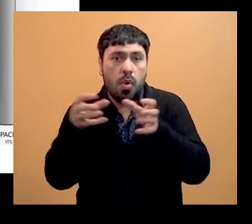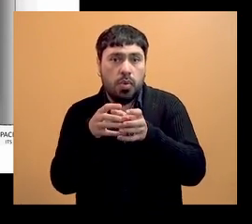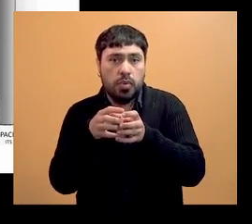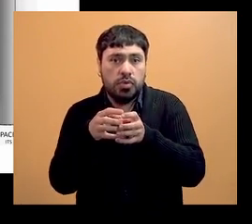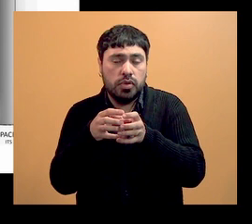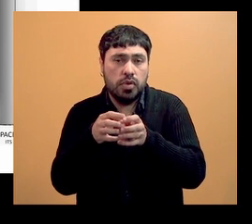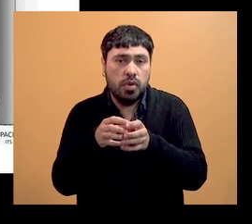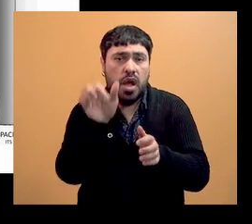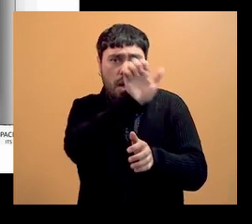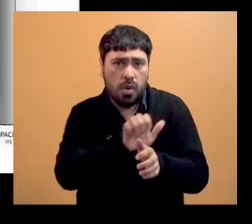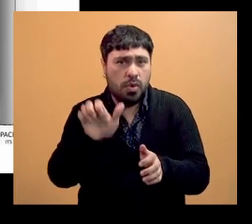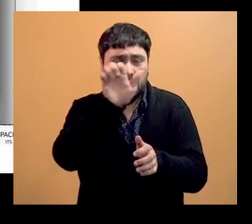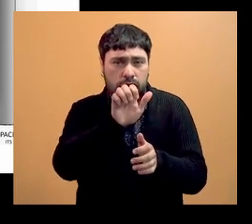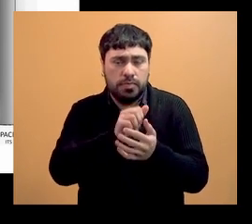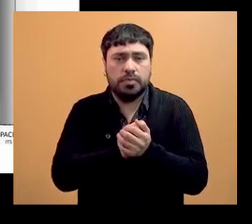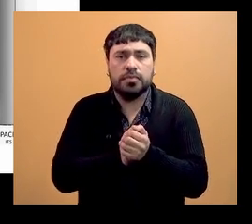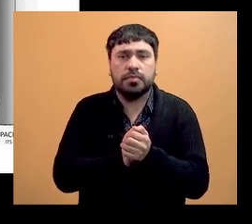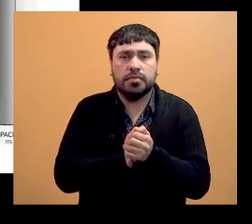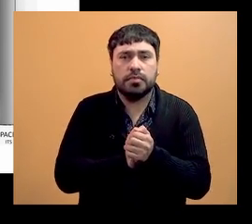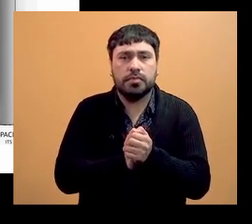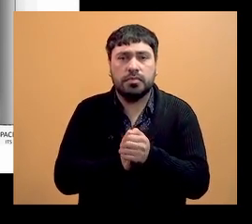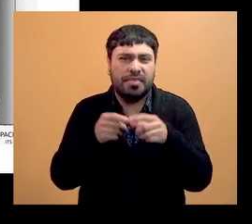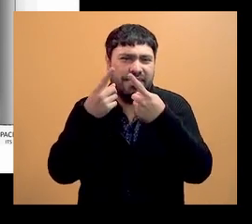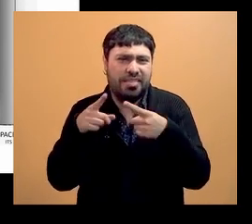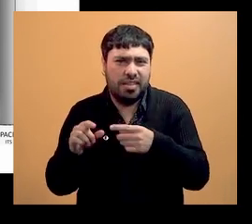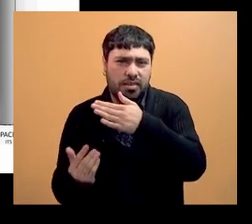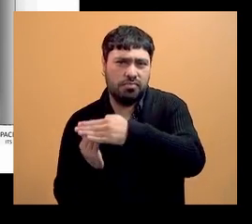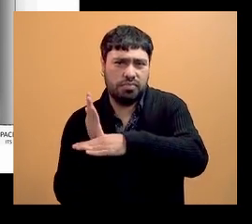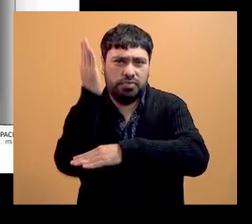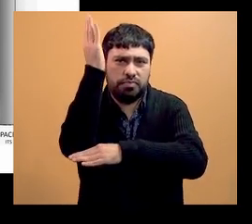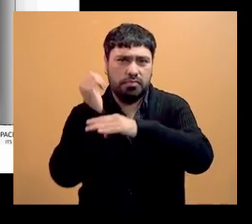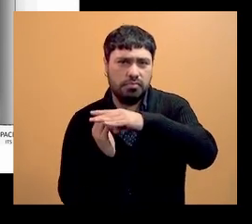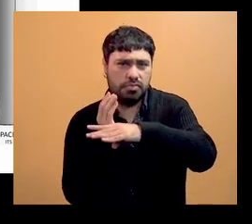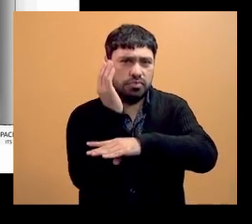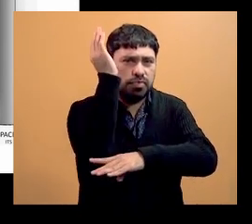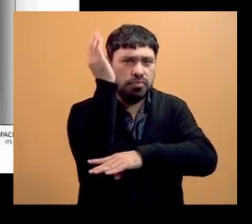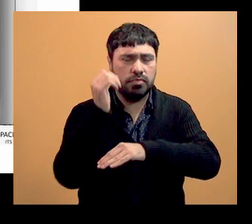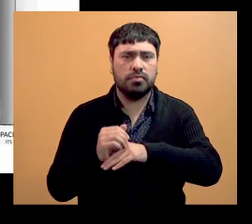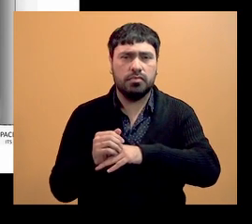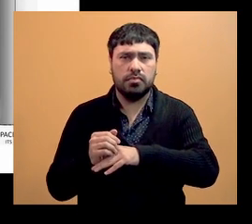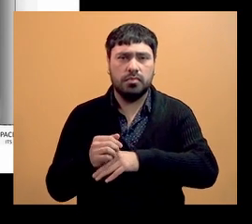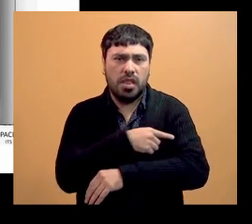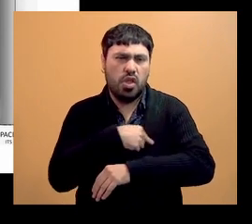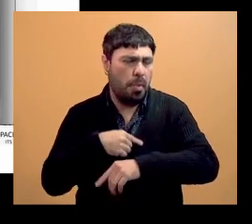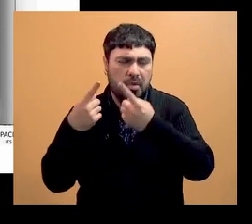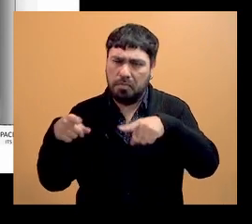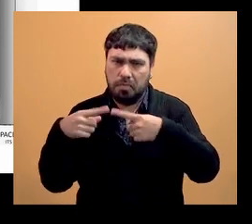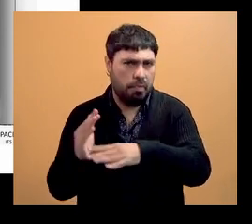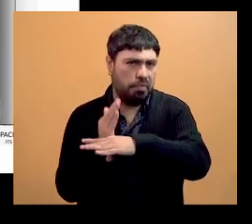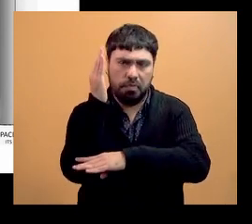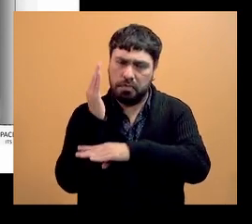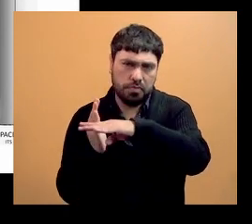Tenemos los dos o tres tipos de cohetes nuevos que tiene SpaceX, el Falcon, tanto para carga como para tripulación, por eso que